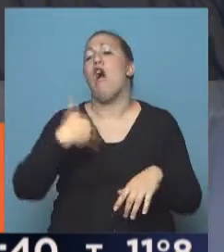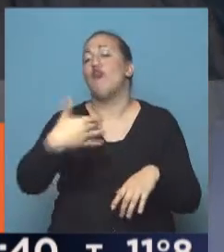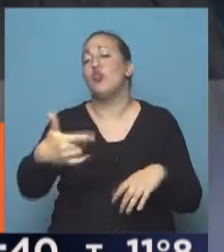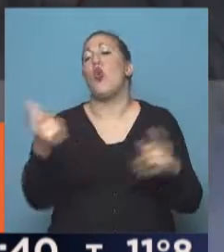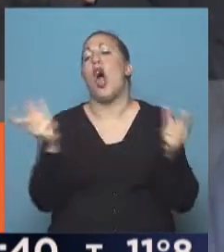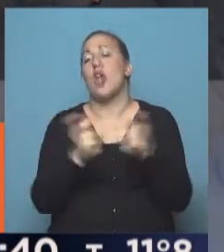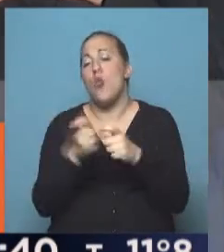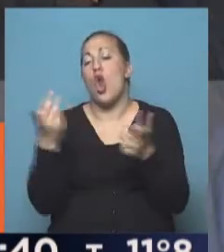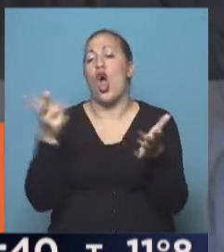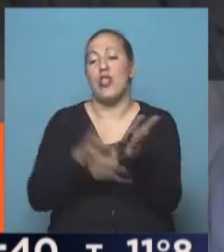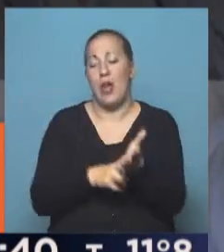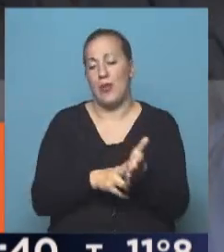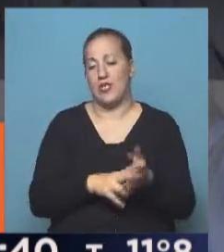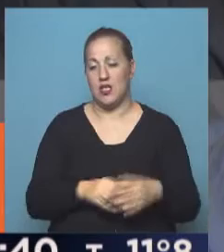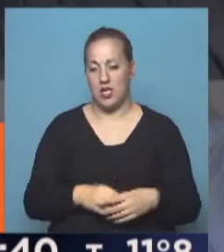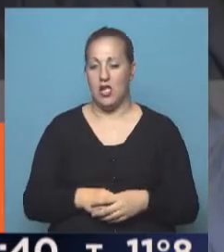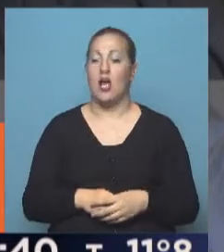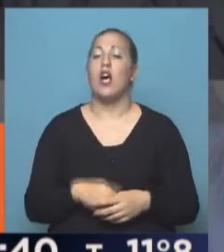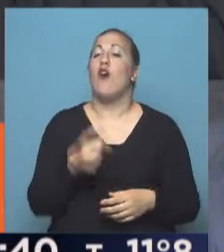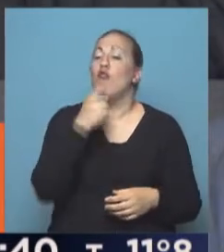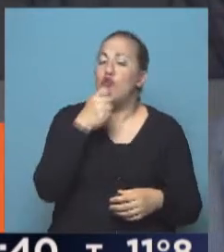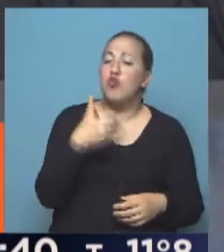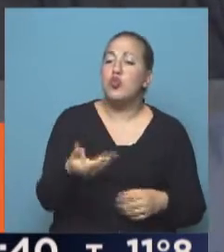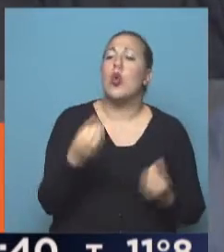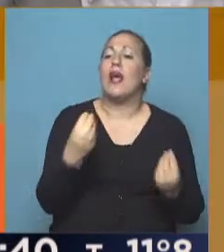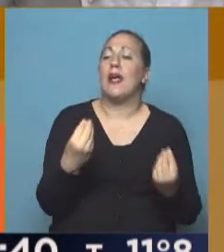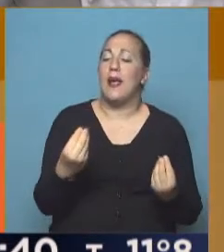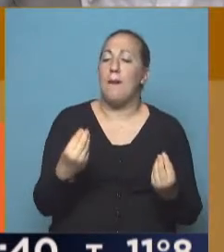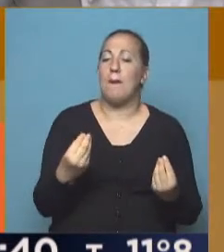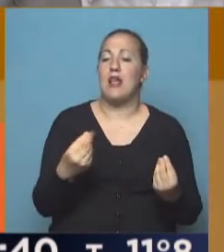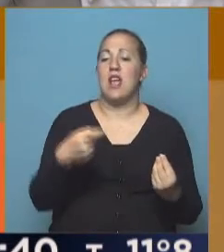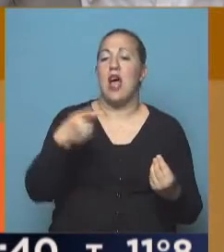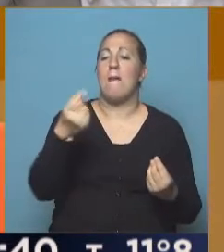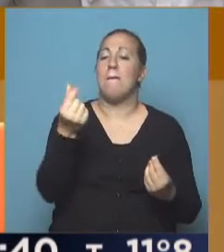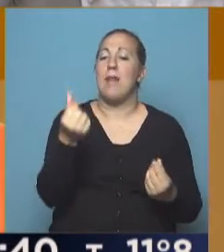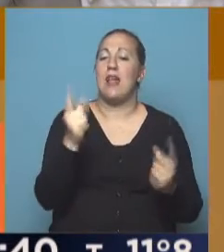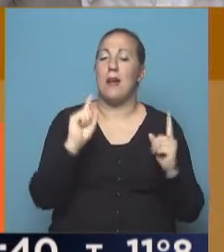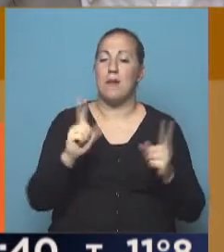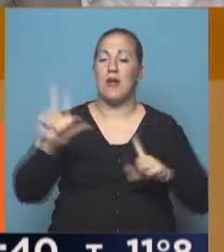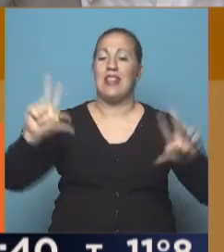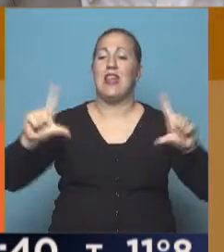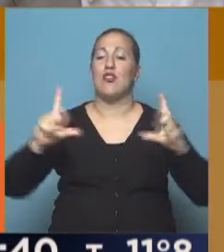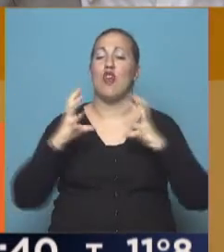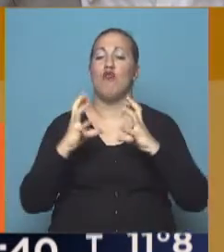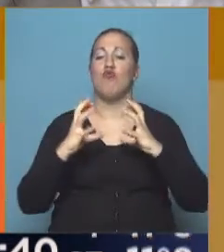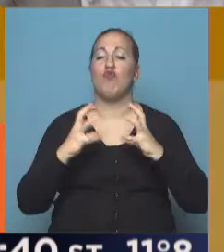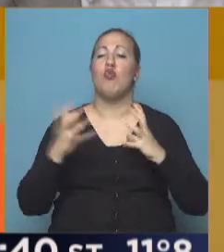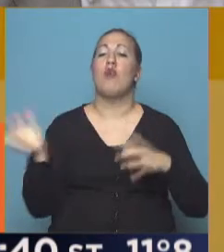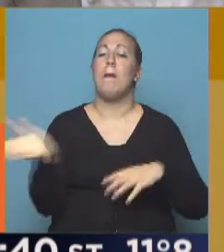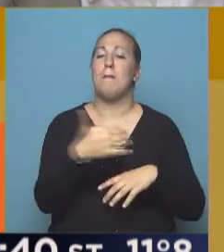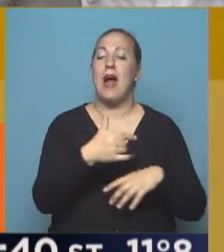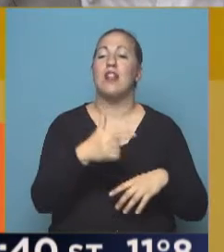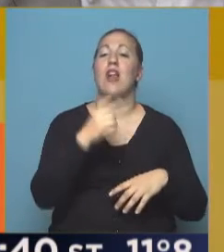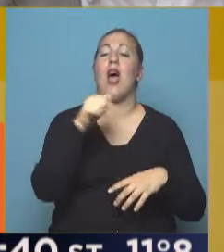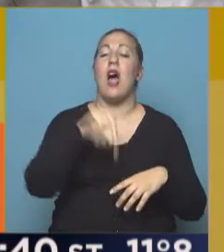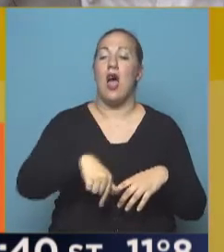es lo mejor. Y hablando de futuro, ¿qué va a suceder con el dinero que finalmente viene desde la televisación de Fútbol para Todos para el resto de los clubes?